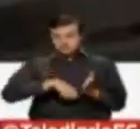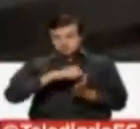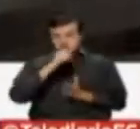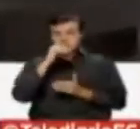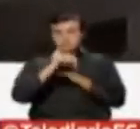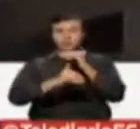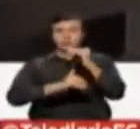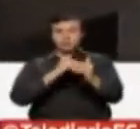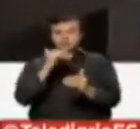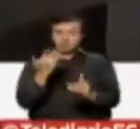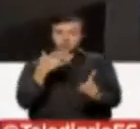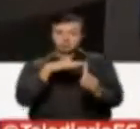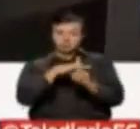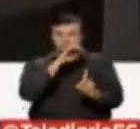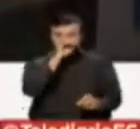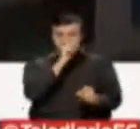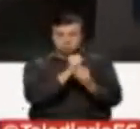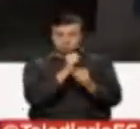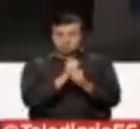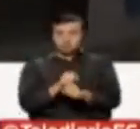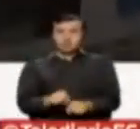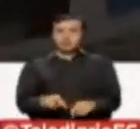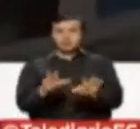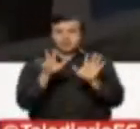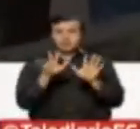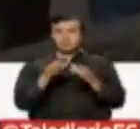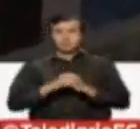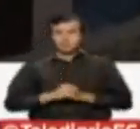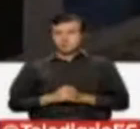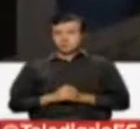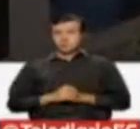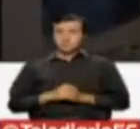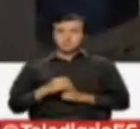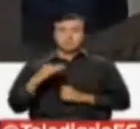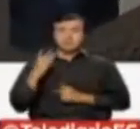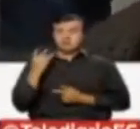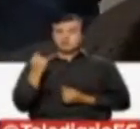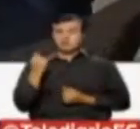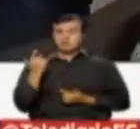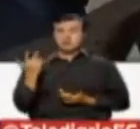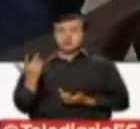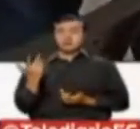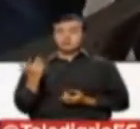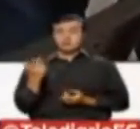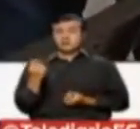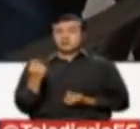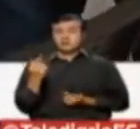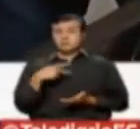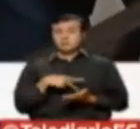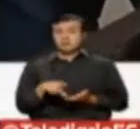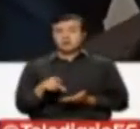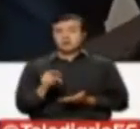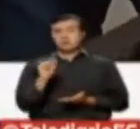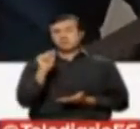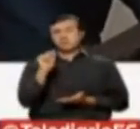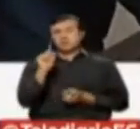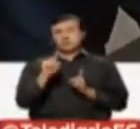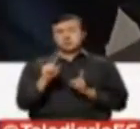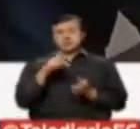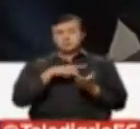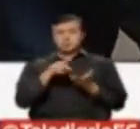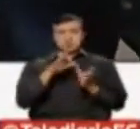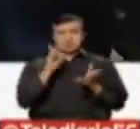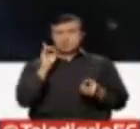en el proceso de inclusión laboral de 8 chicos además que el costo es casi ínfimo algunos no han pagado